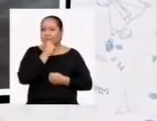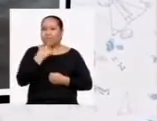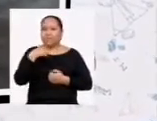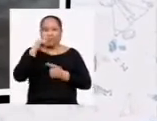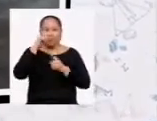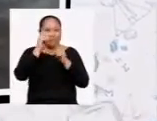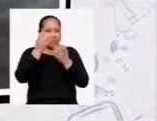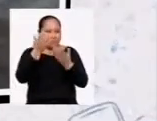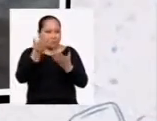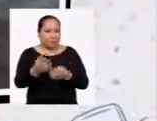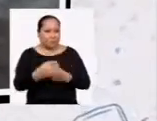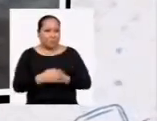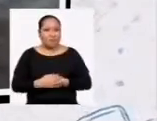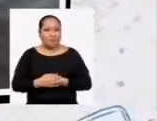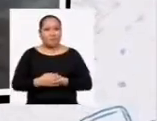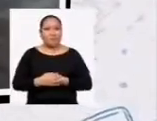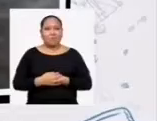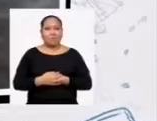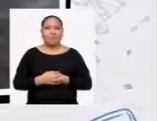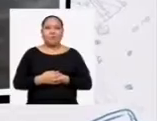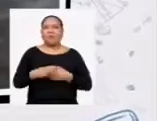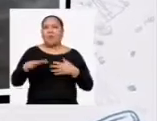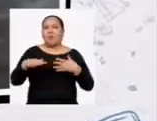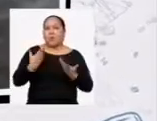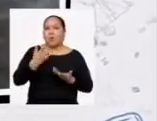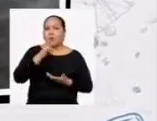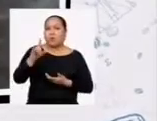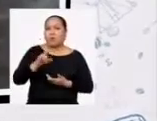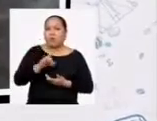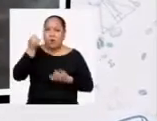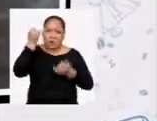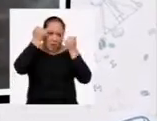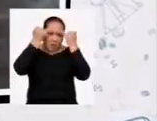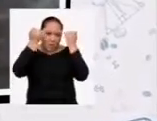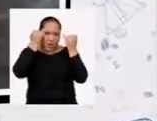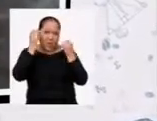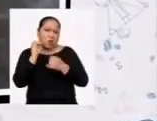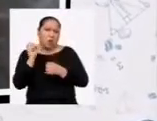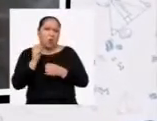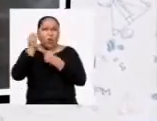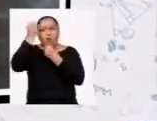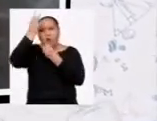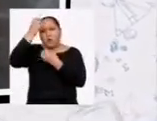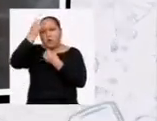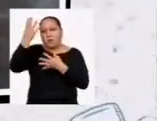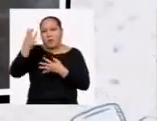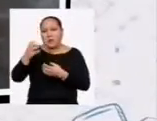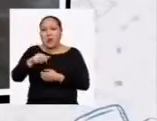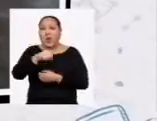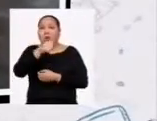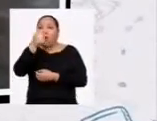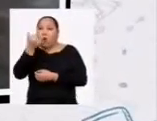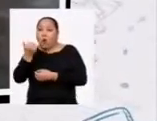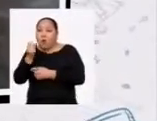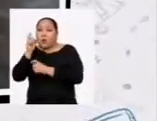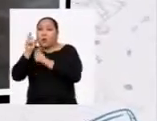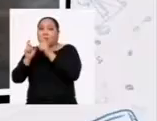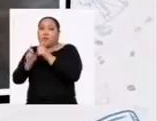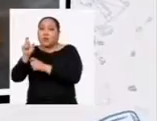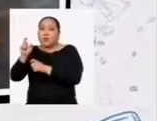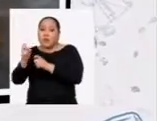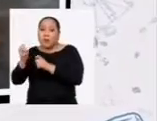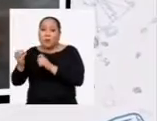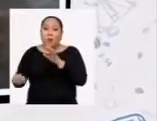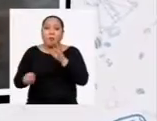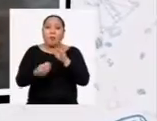pregunta es la siguiente. ¿Puedo usar las ideas o información de otras personas para elaborar